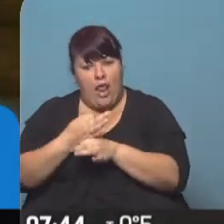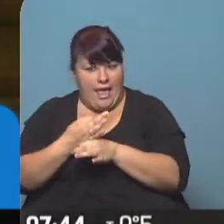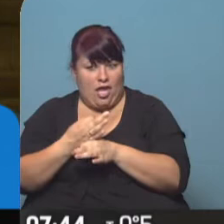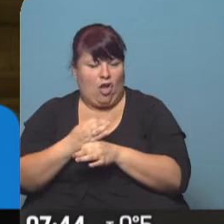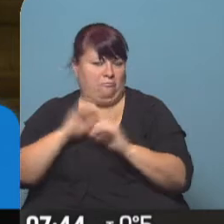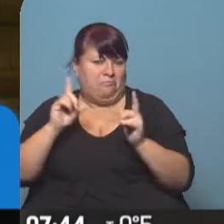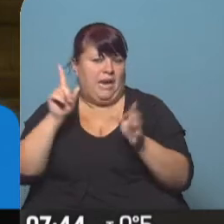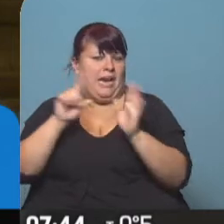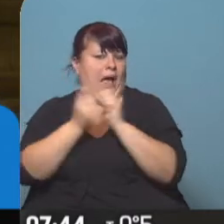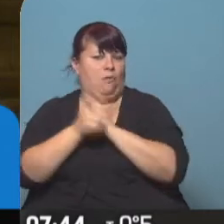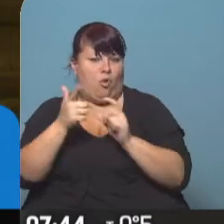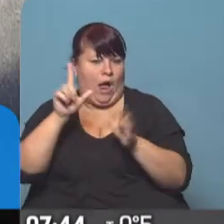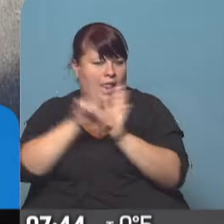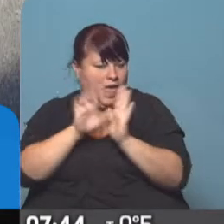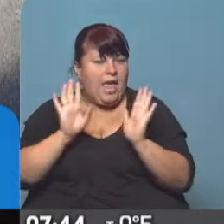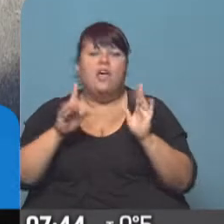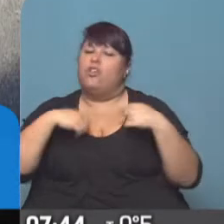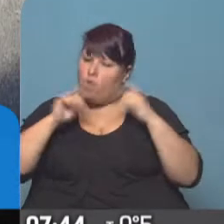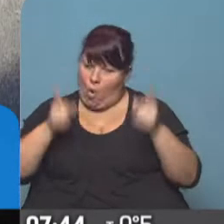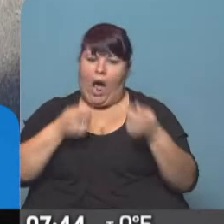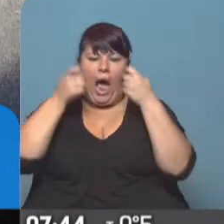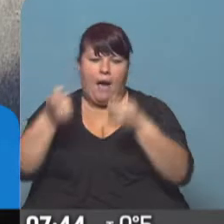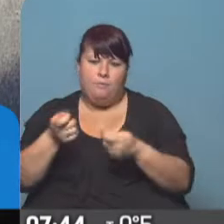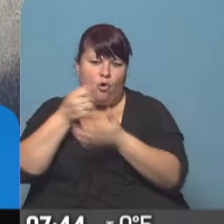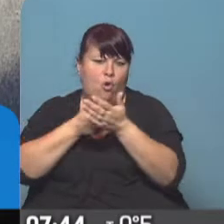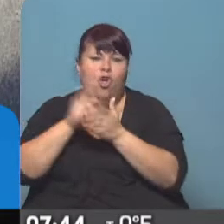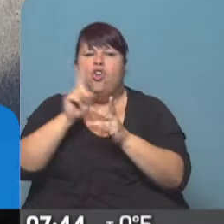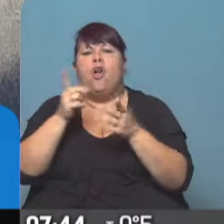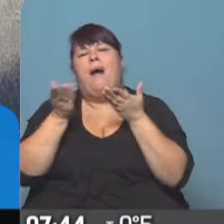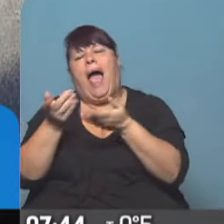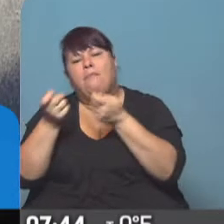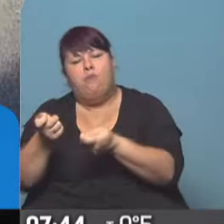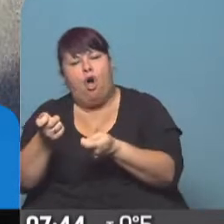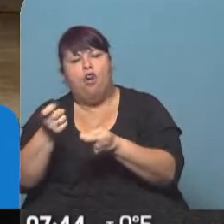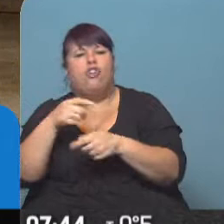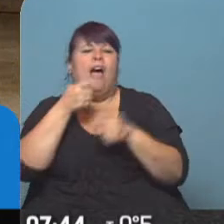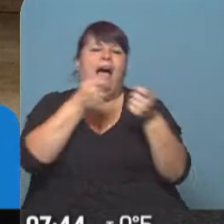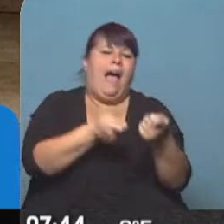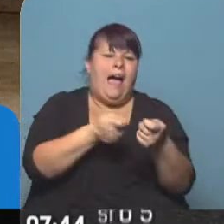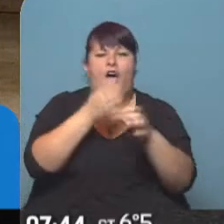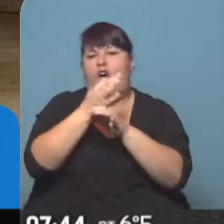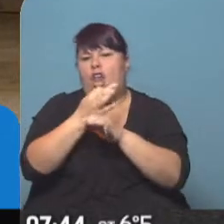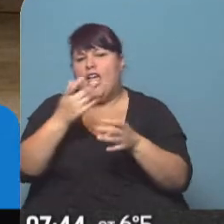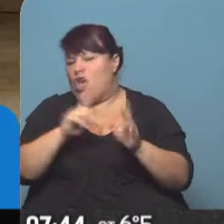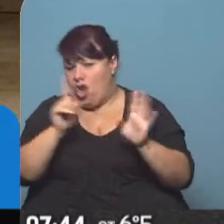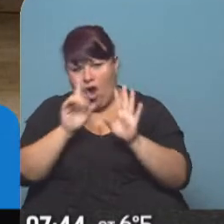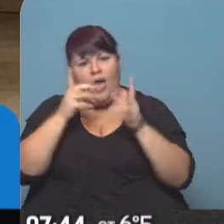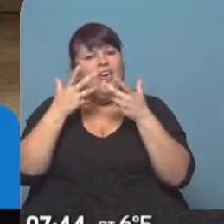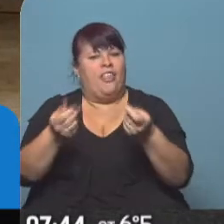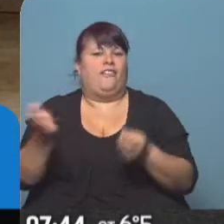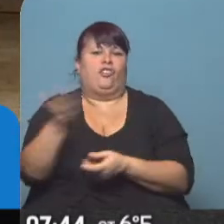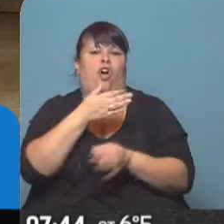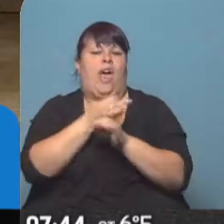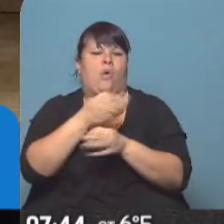le aplica la reforma, nos sumamos a la lucha, no en calidad de solidaridad de ningún de los colegios a los que le aplica, sino en defensa de la